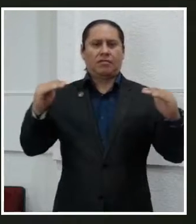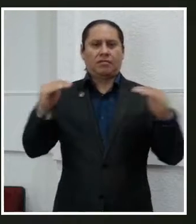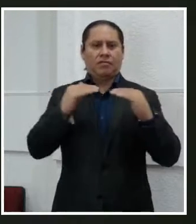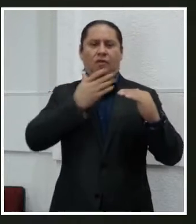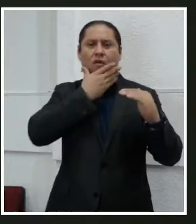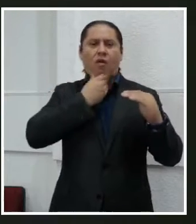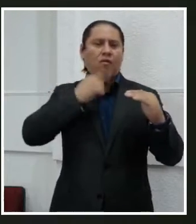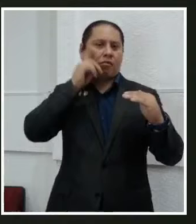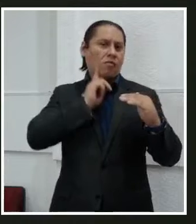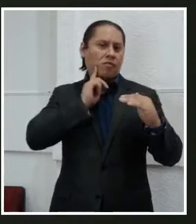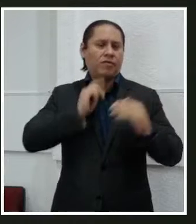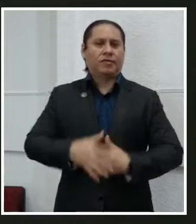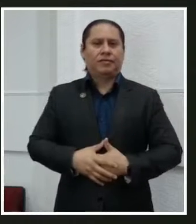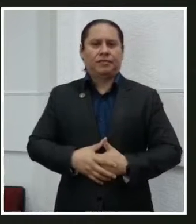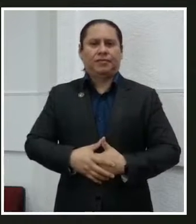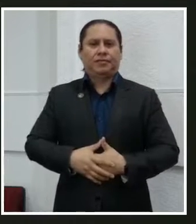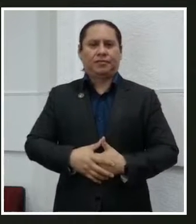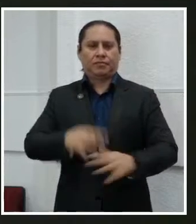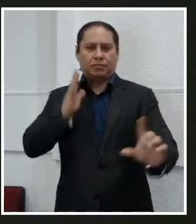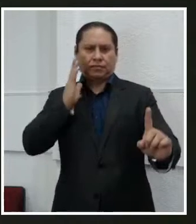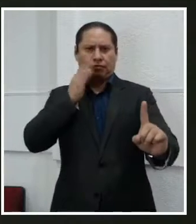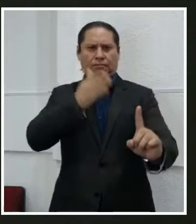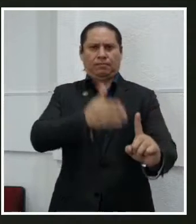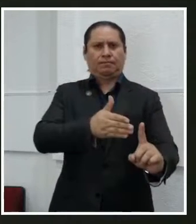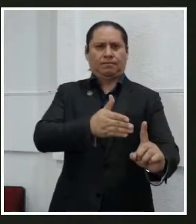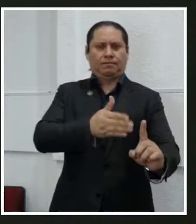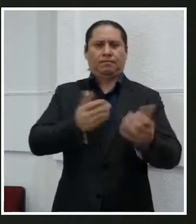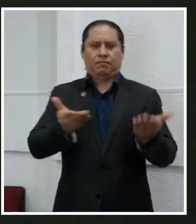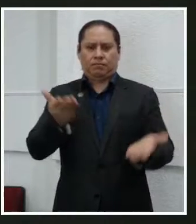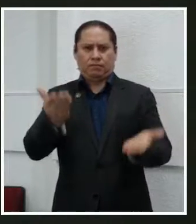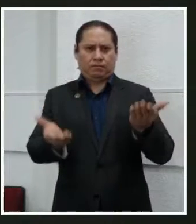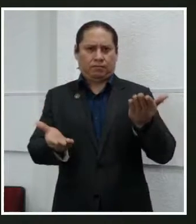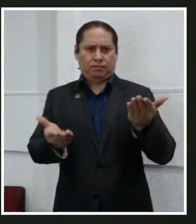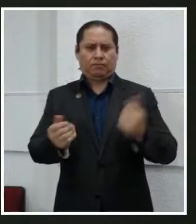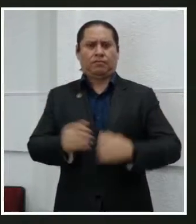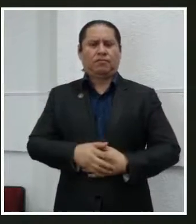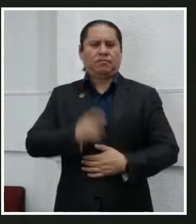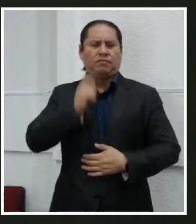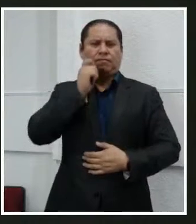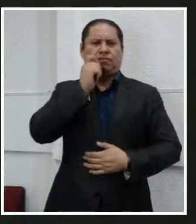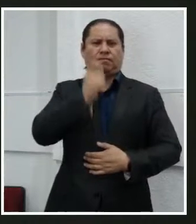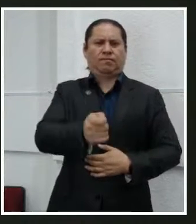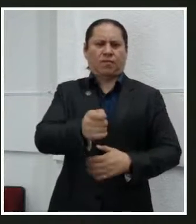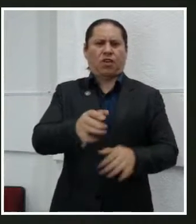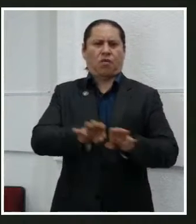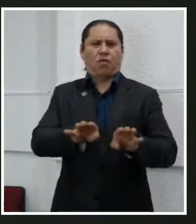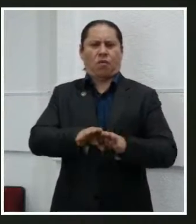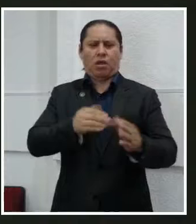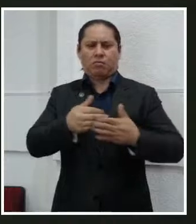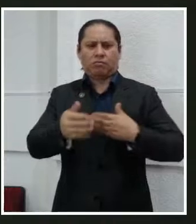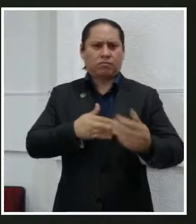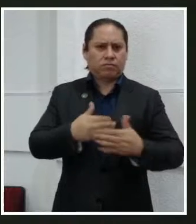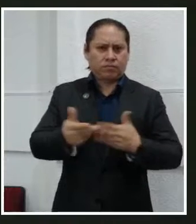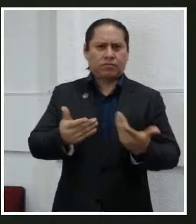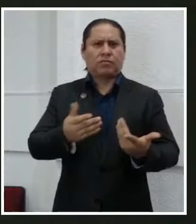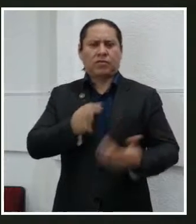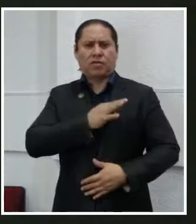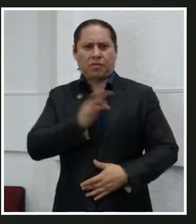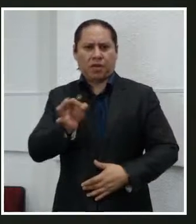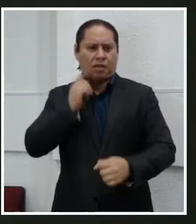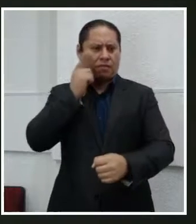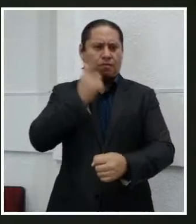entre Mujeres y Hombres, la perspectiva de género se refiere a la metodología y los mecanismos que